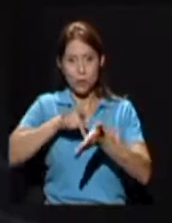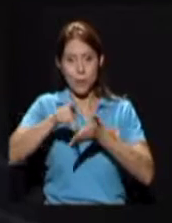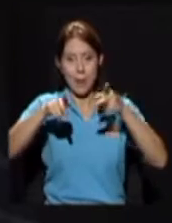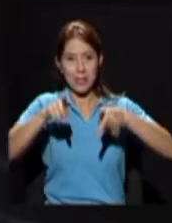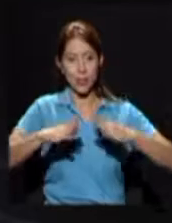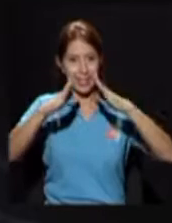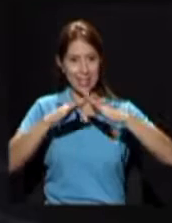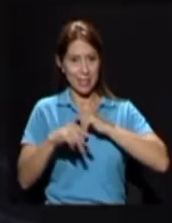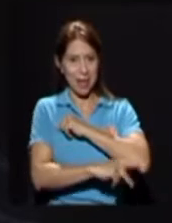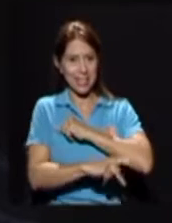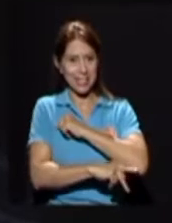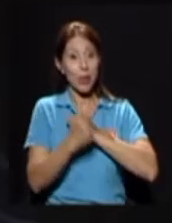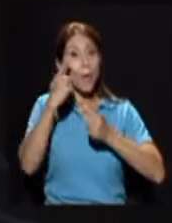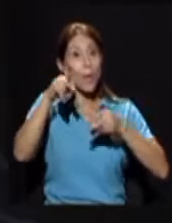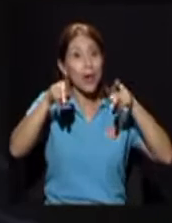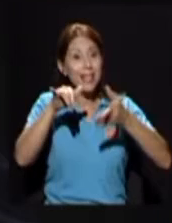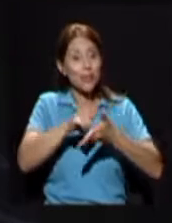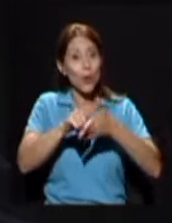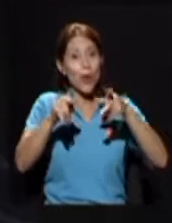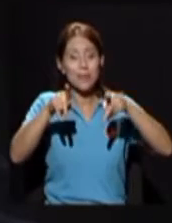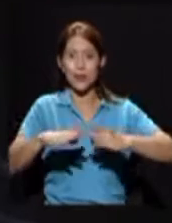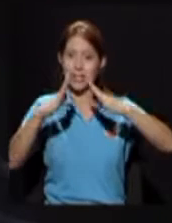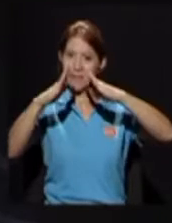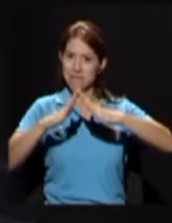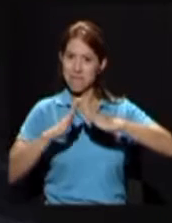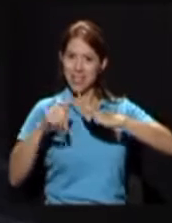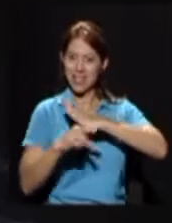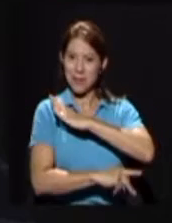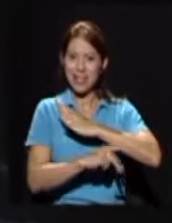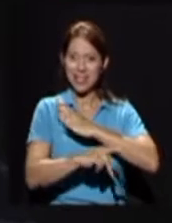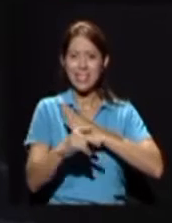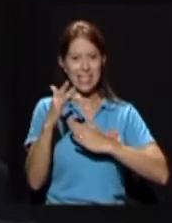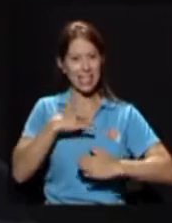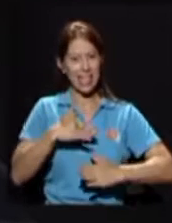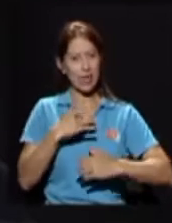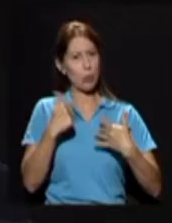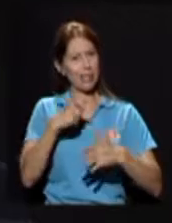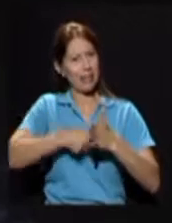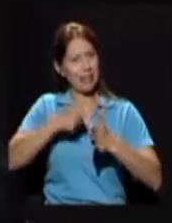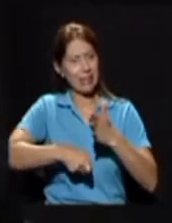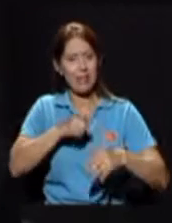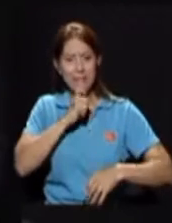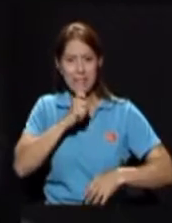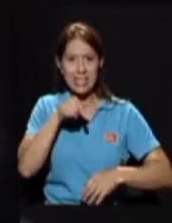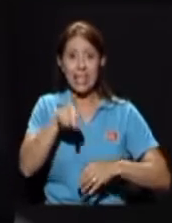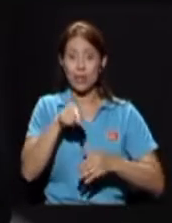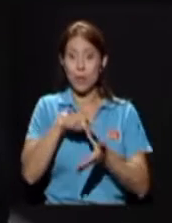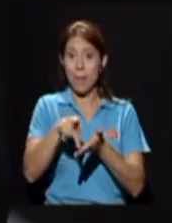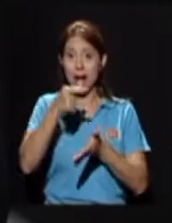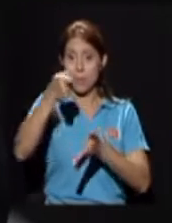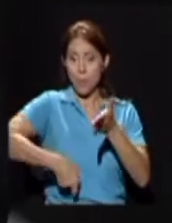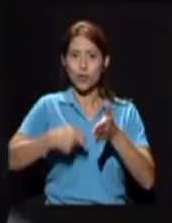Por eso es que los habitantes de este país sienten que está tan duro eso de pagar impuestos, y es que tienen que financiar tantas cosas, porque